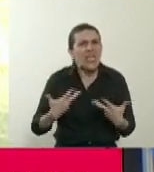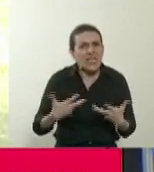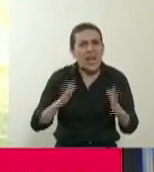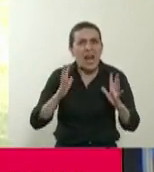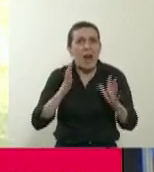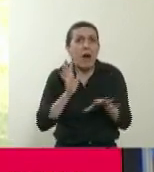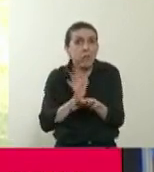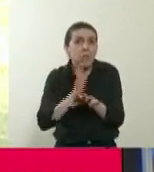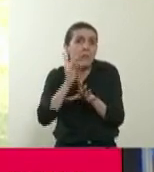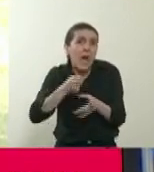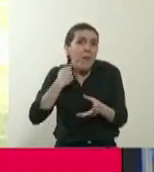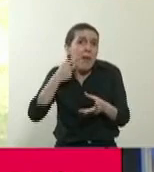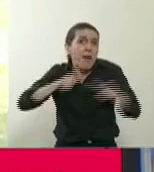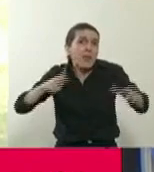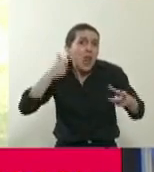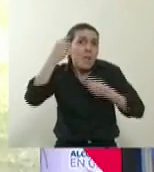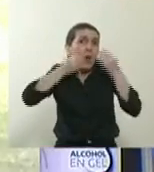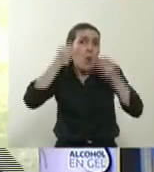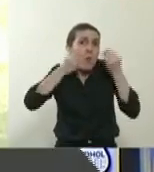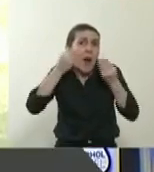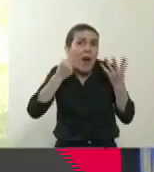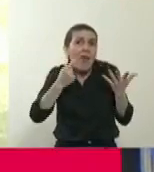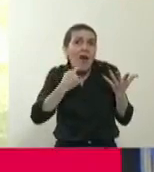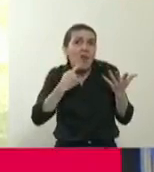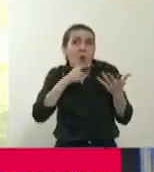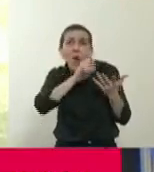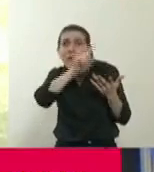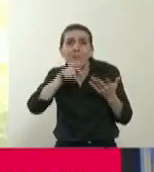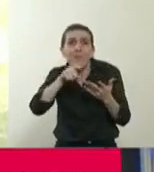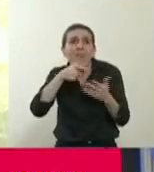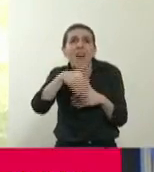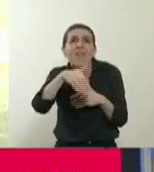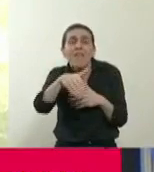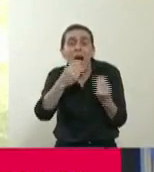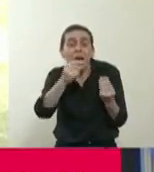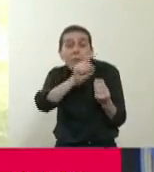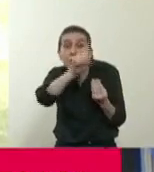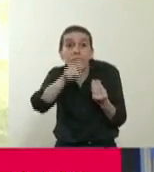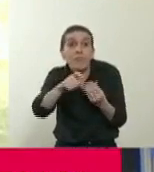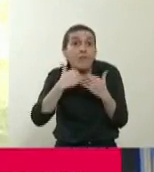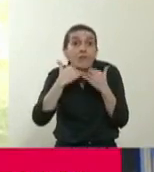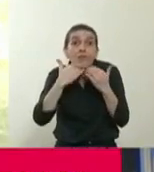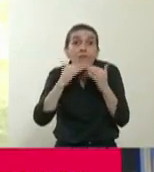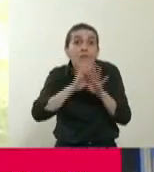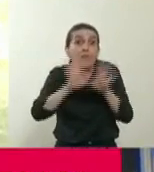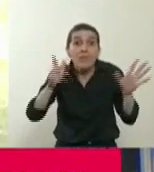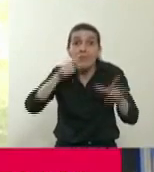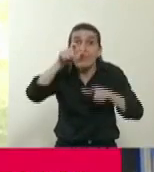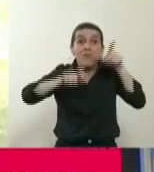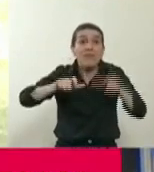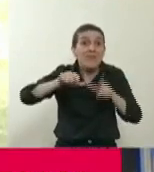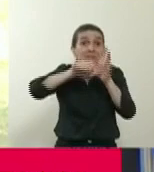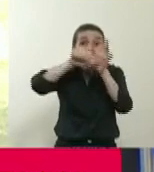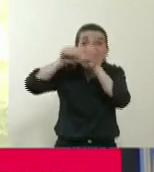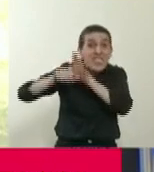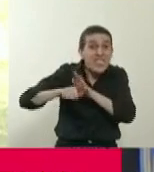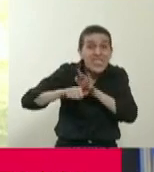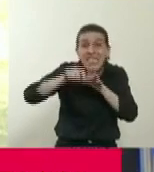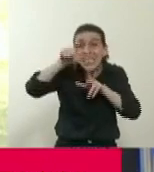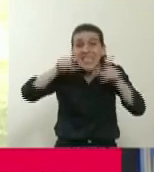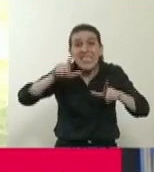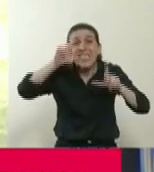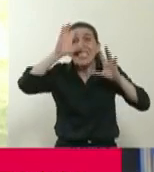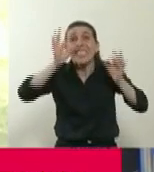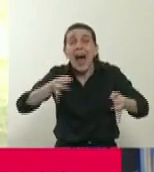la preocupación que genera la incertidumbre a la que la pandemia nos condena. Nadie en el mundo sabe cuándo